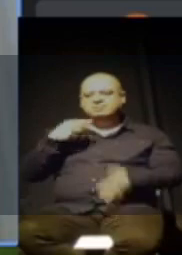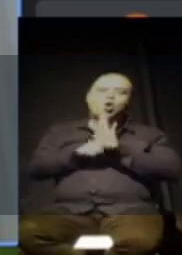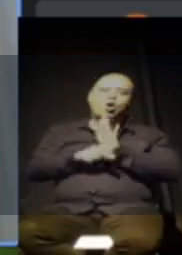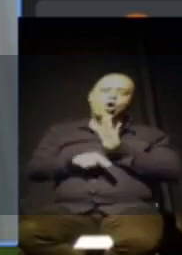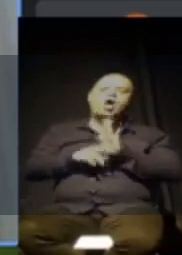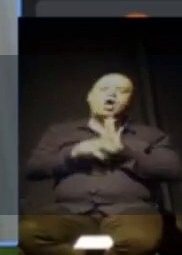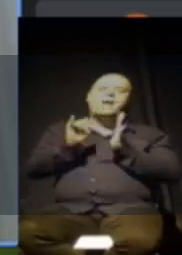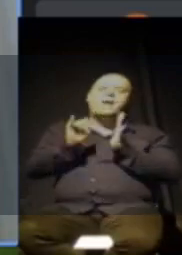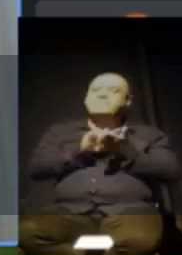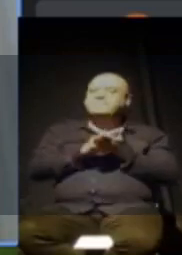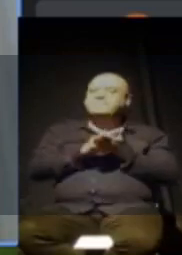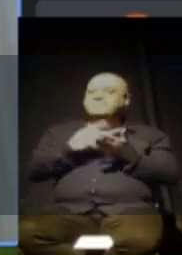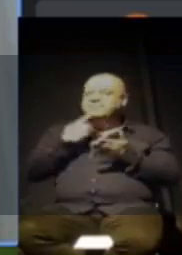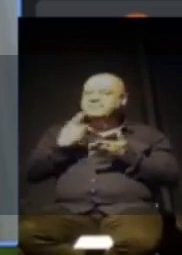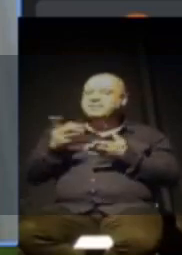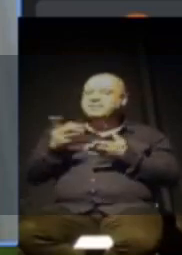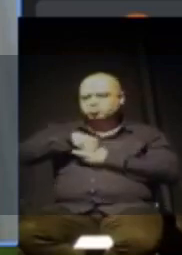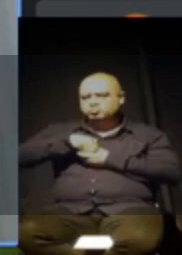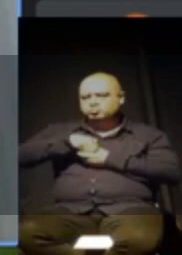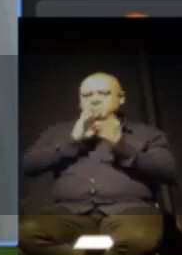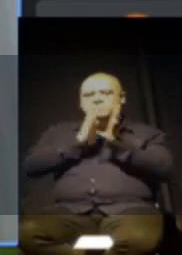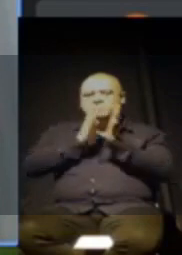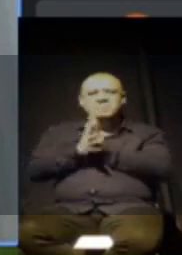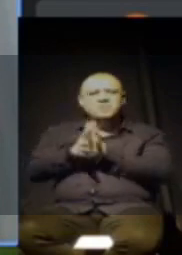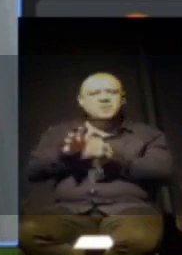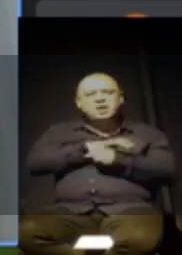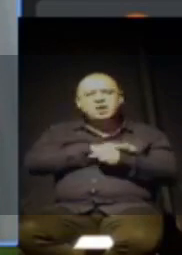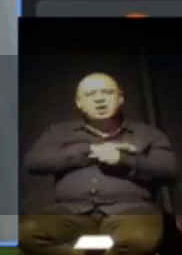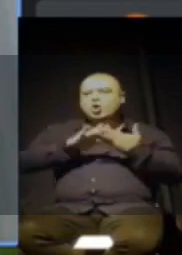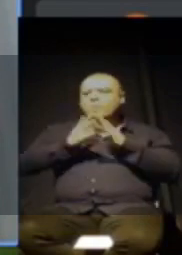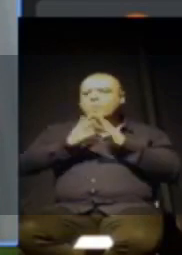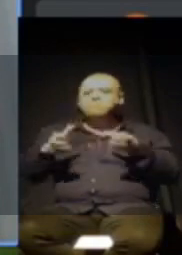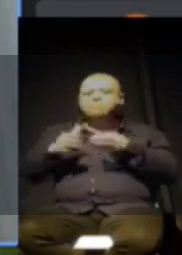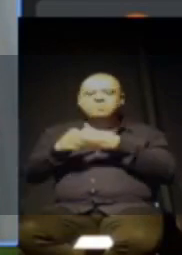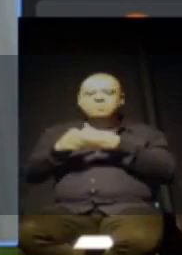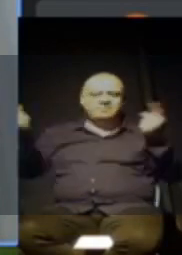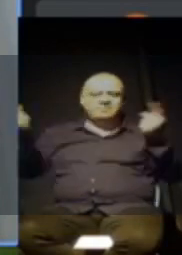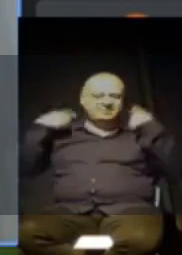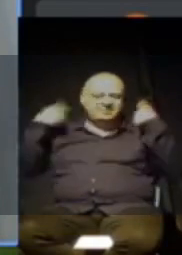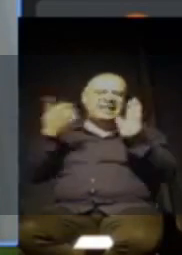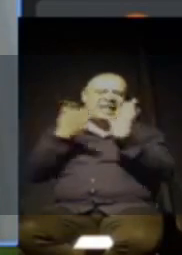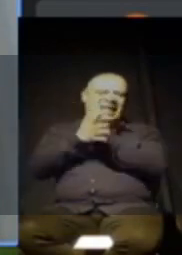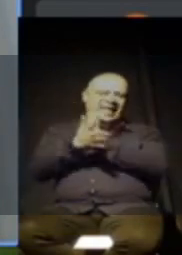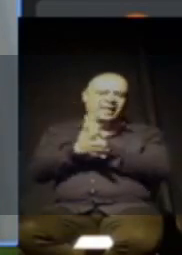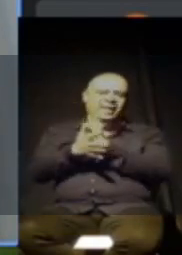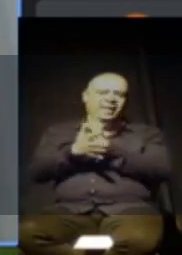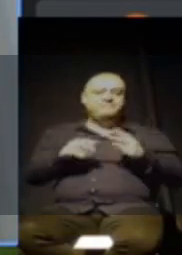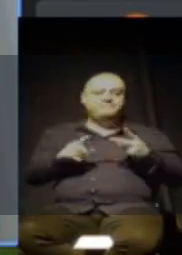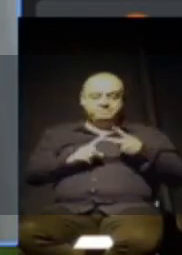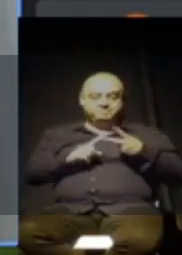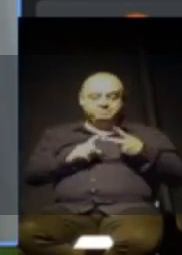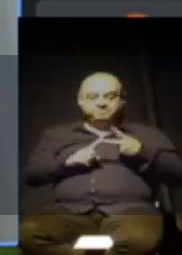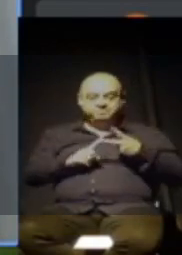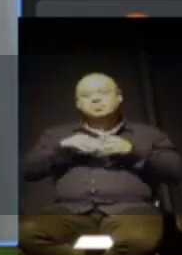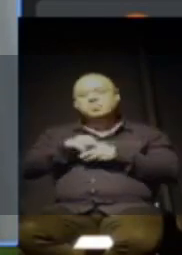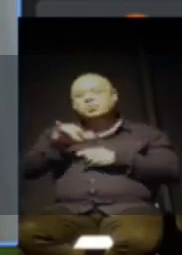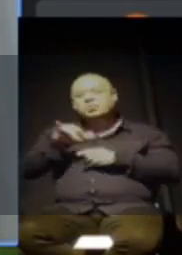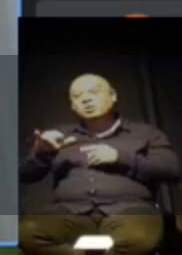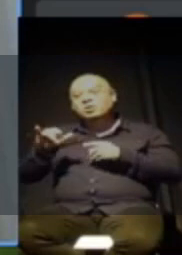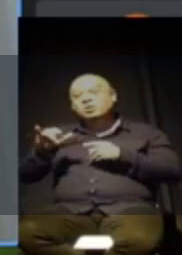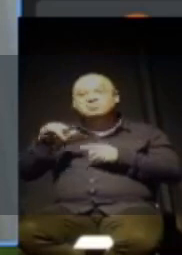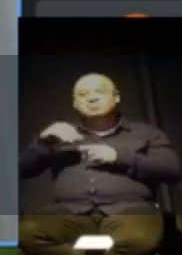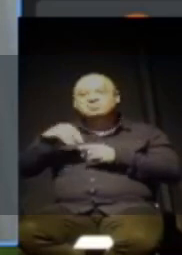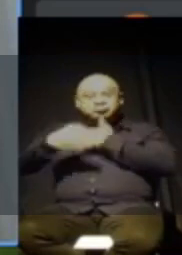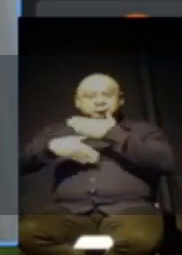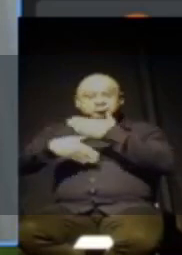de ahora en adelante, si no la norma, cuanto menos el destino que amenaza a todas las humanidades subalternas. En segundo lugar, esta